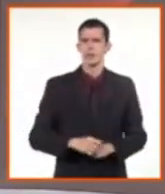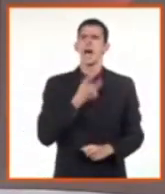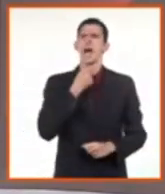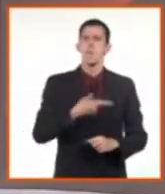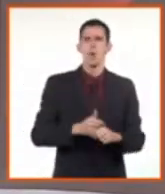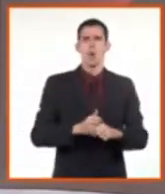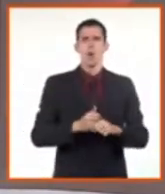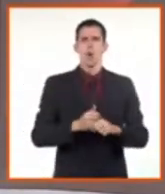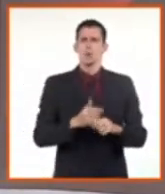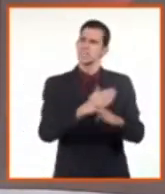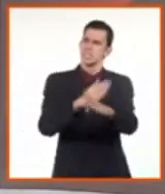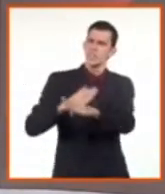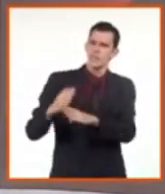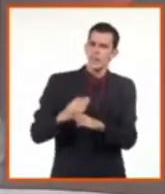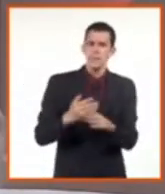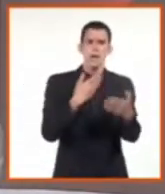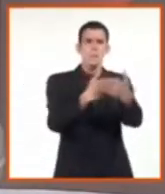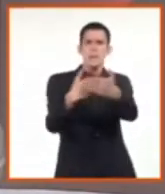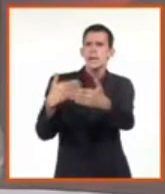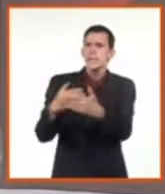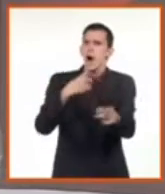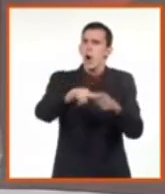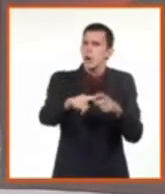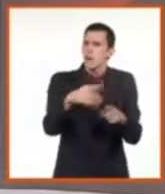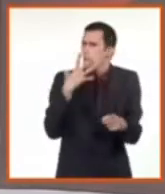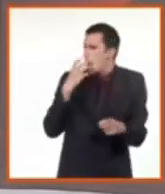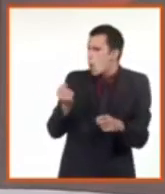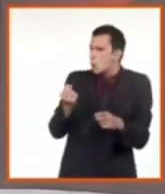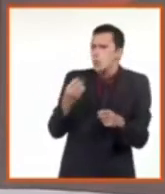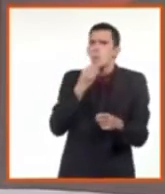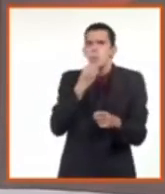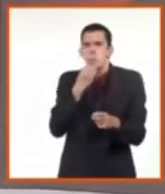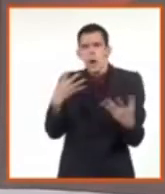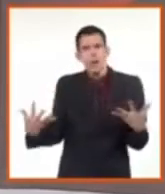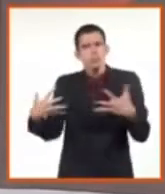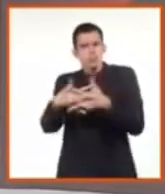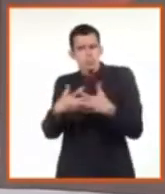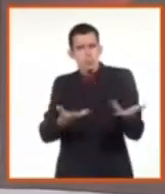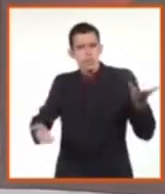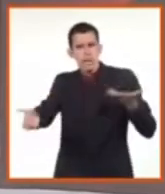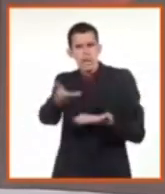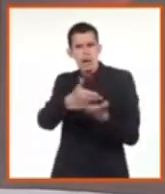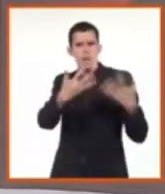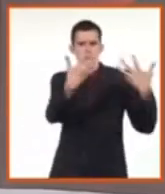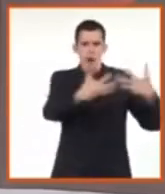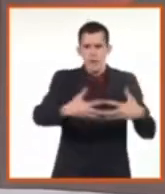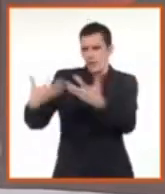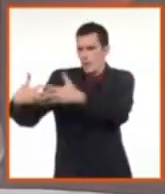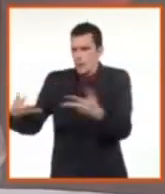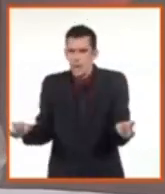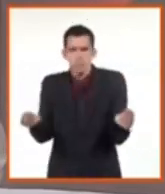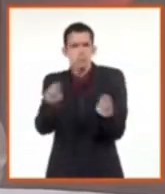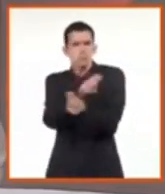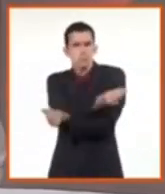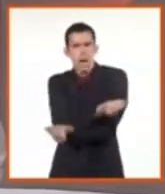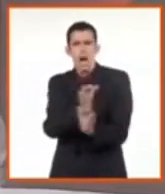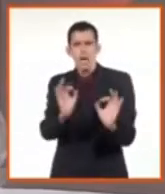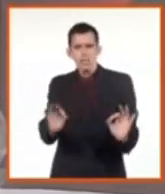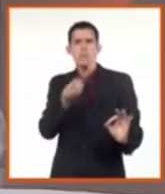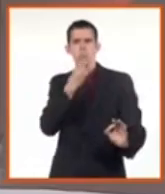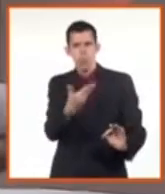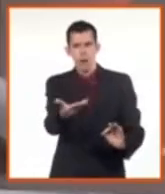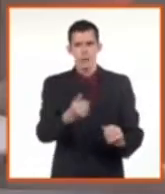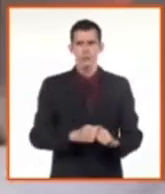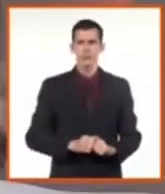para todo ello debemos disponer las vías bancarias que puedan reales donde se puedan realizar los pagos asociados a